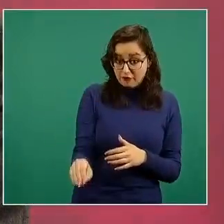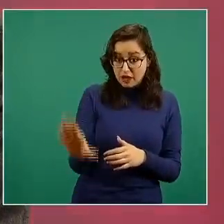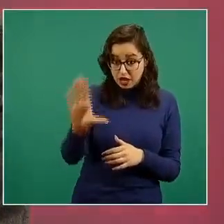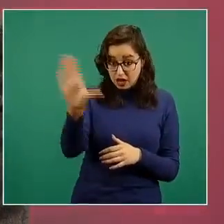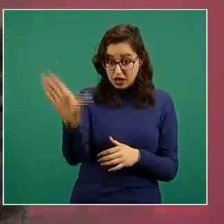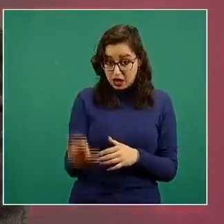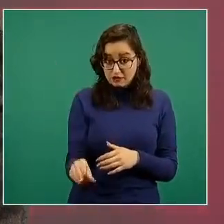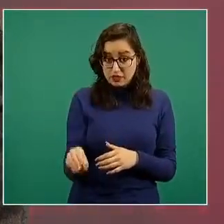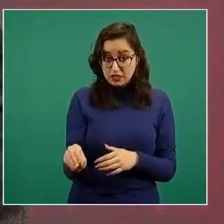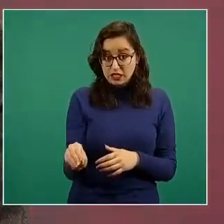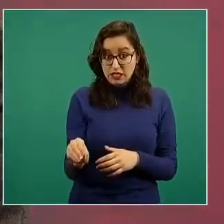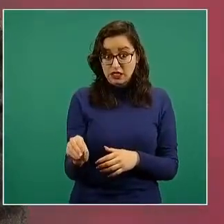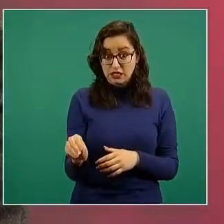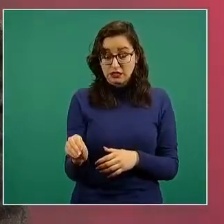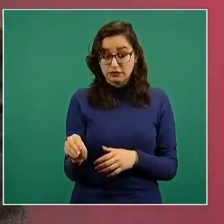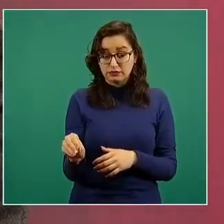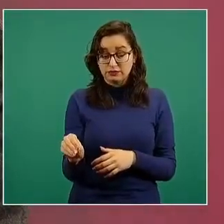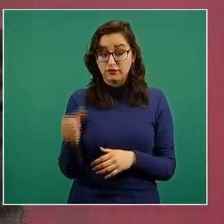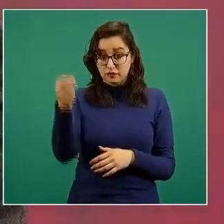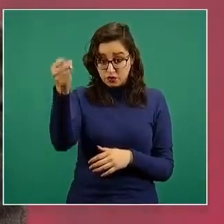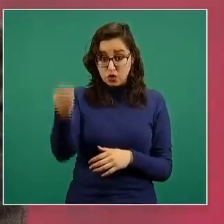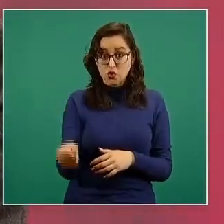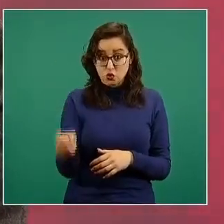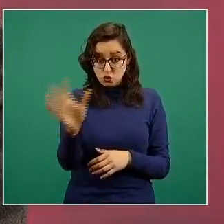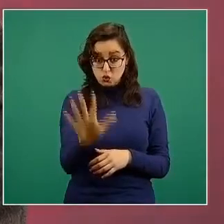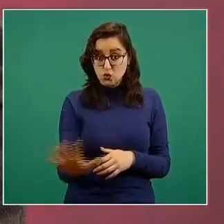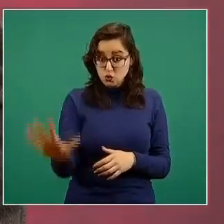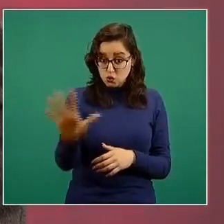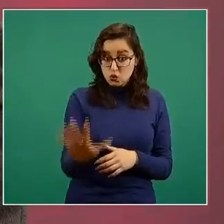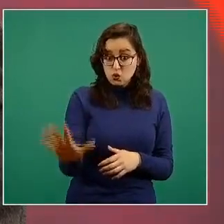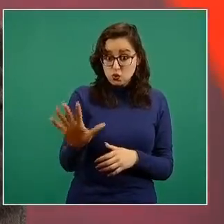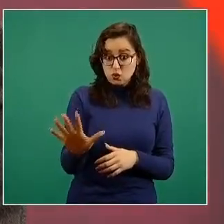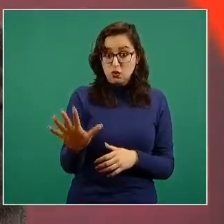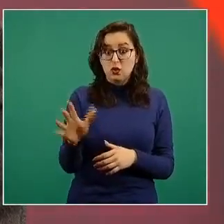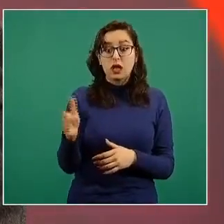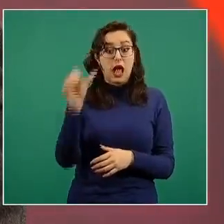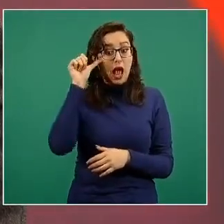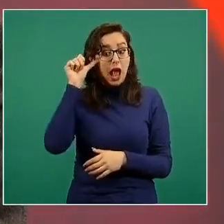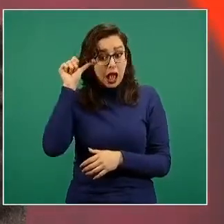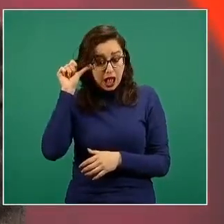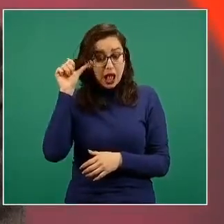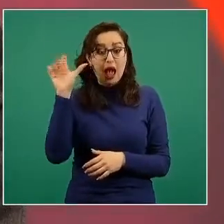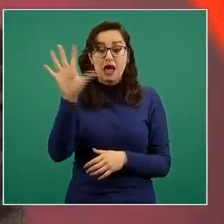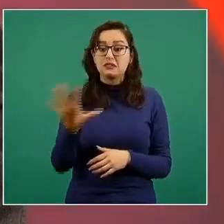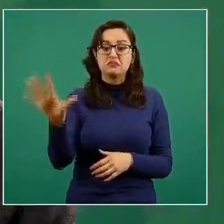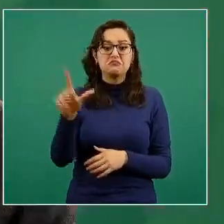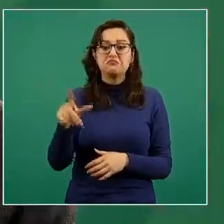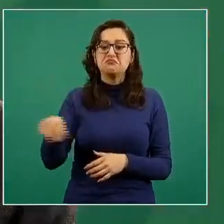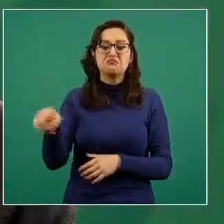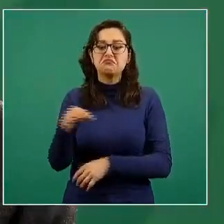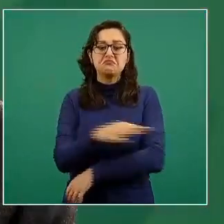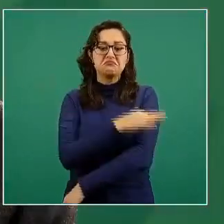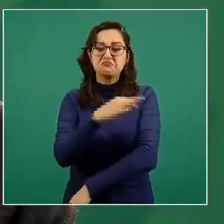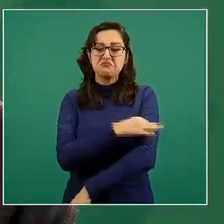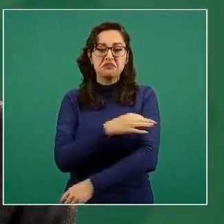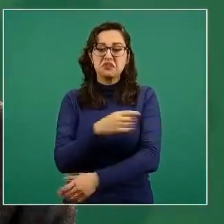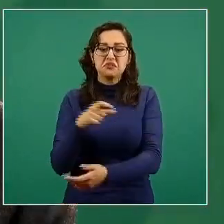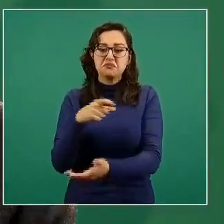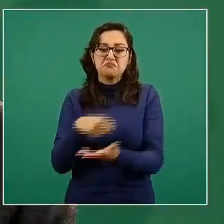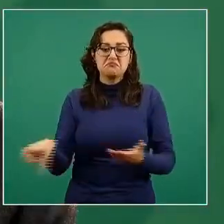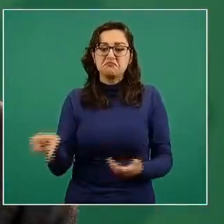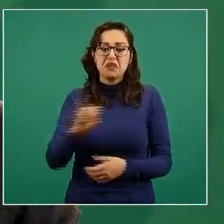la región al sur del Sahara, o varios países asiáticos, nunca tuvieron el mecanismo de